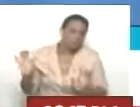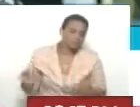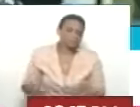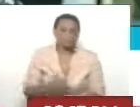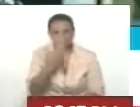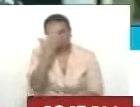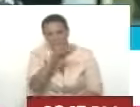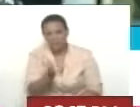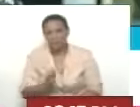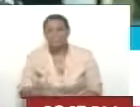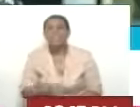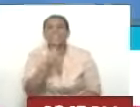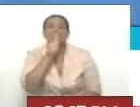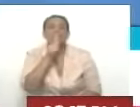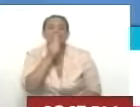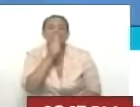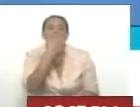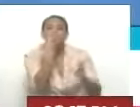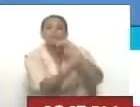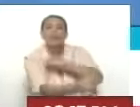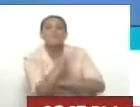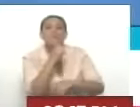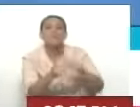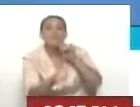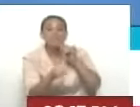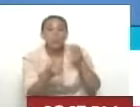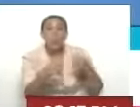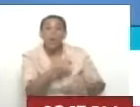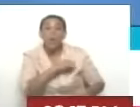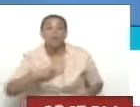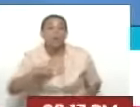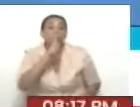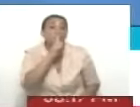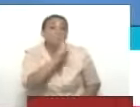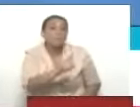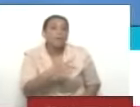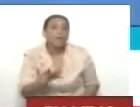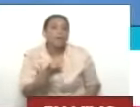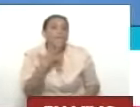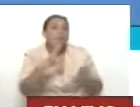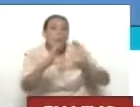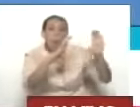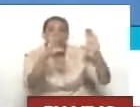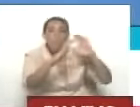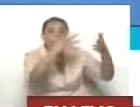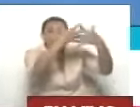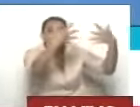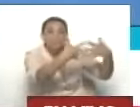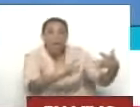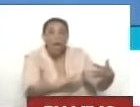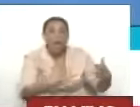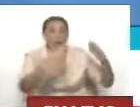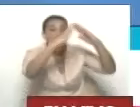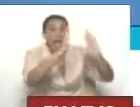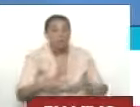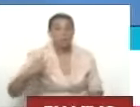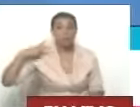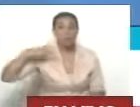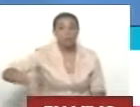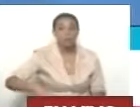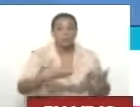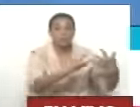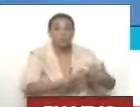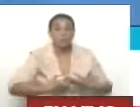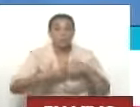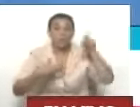¿Ah? ¿Quién filtró la información de la reunión? ¿Y quién sacó un comunicado? ¿La Casa Blanca?